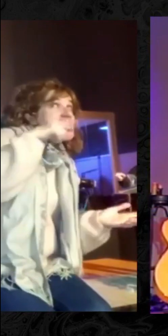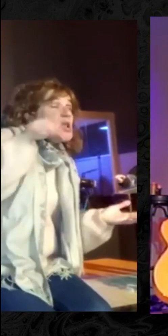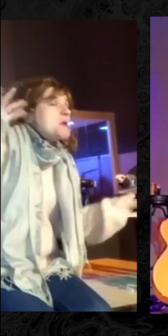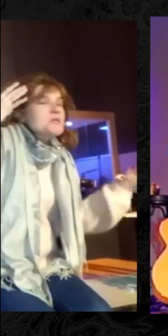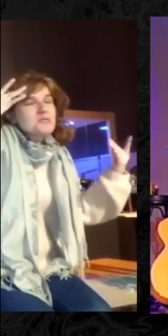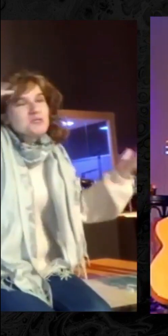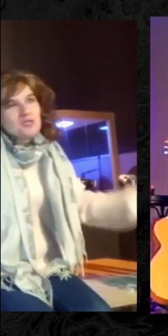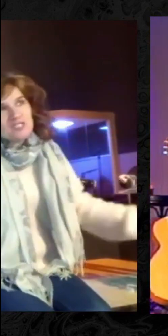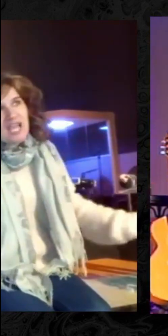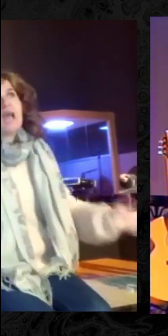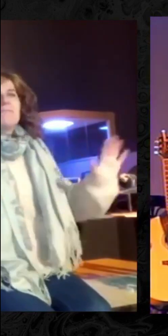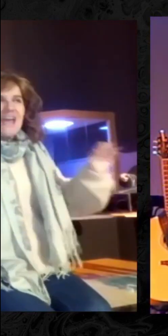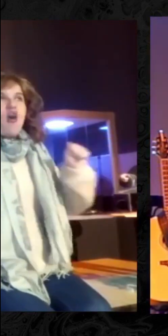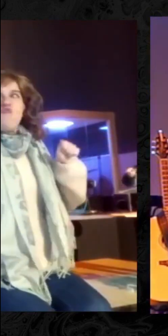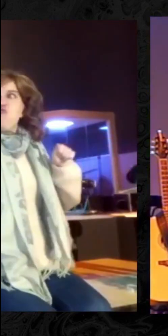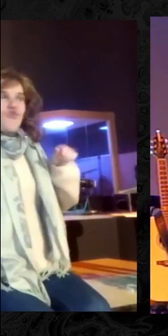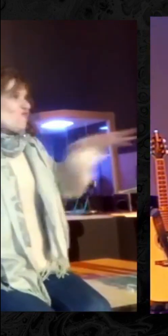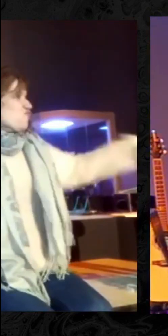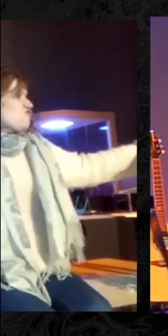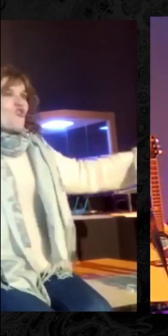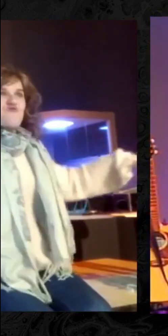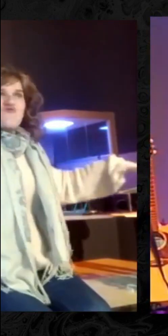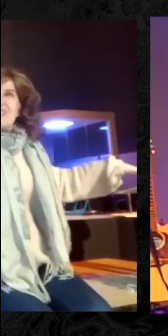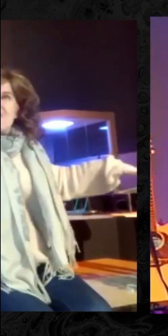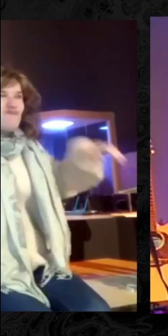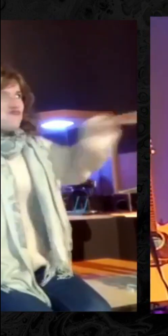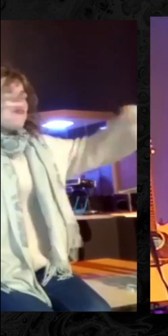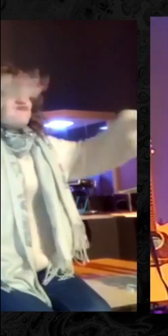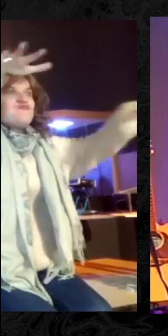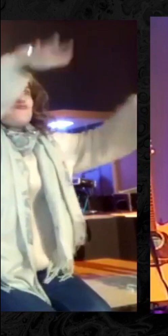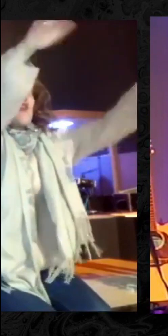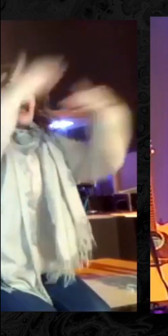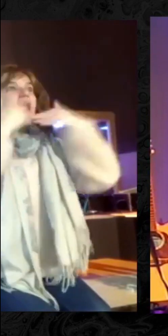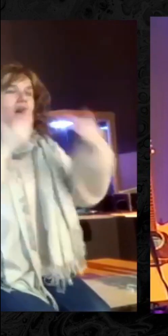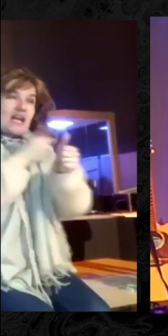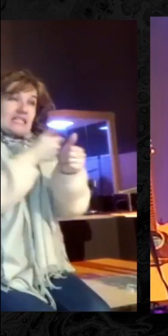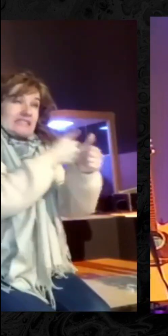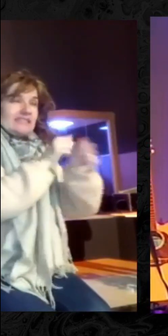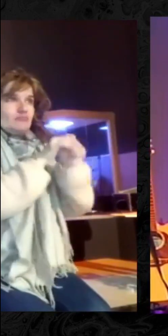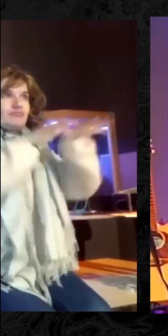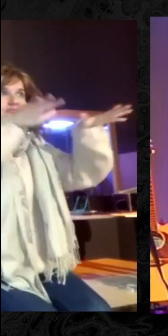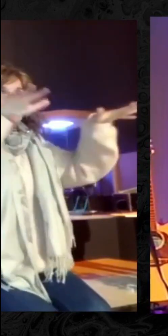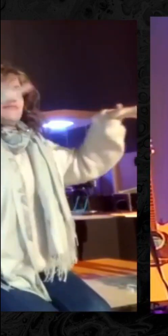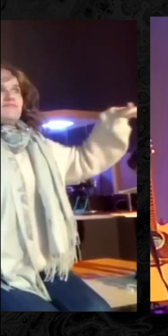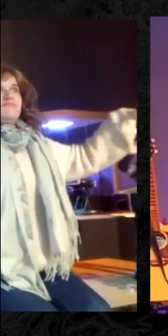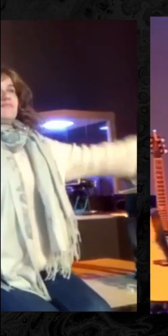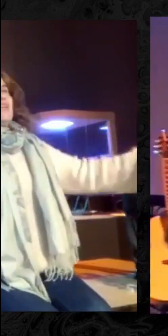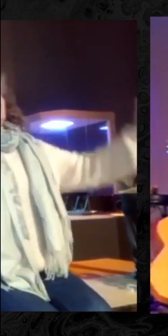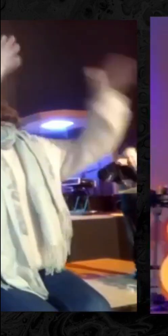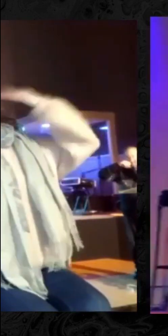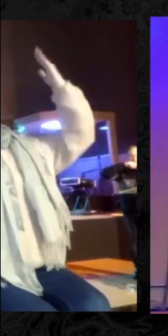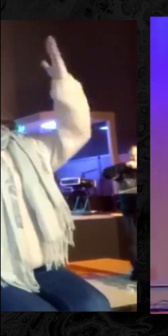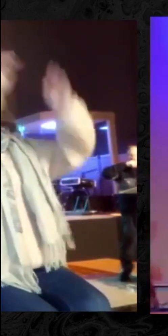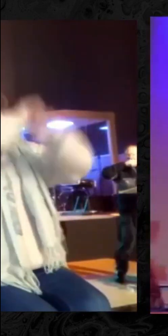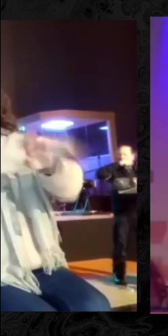lo consiguieron la inquisición y tampoco lo conseguirán ahora grita fuerte a ver un aplauso al Señor por favor